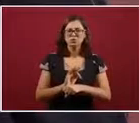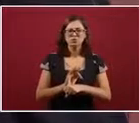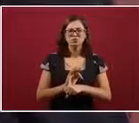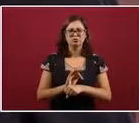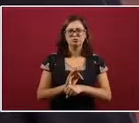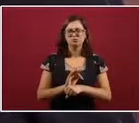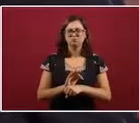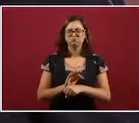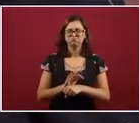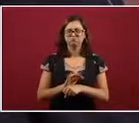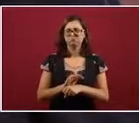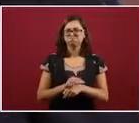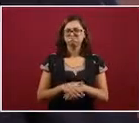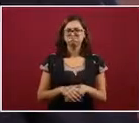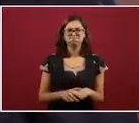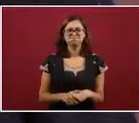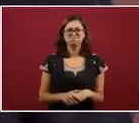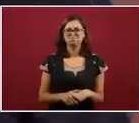con